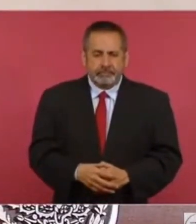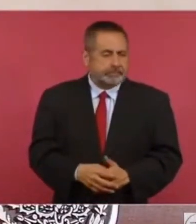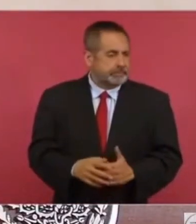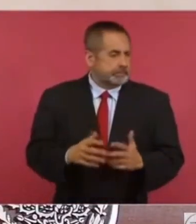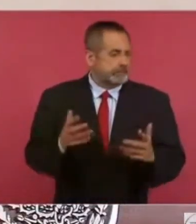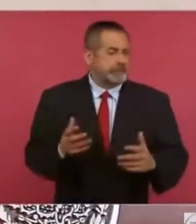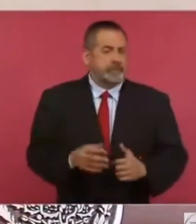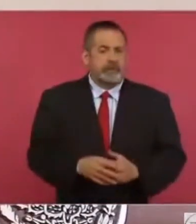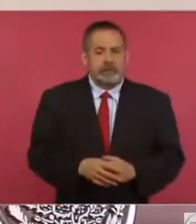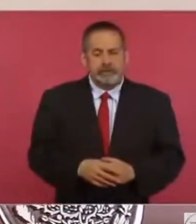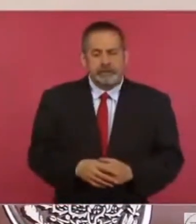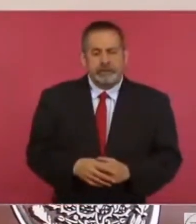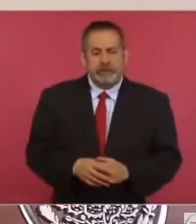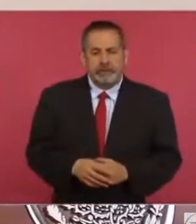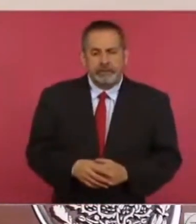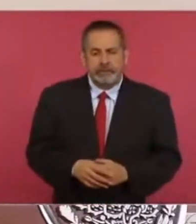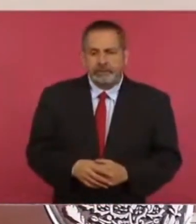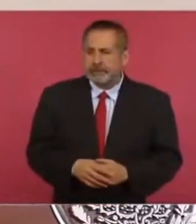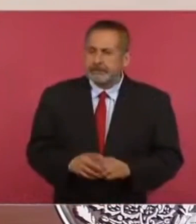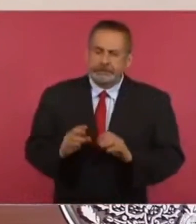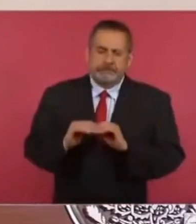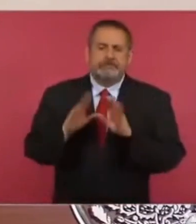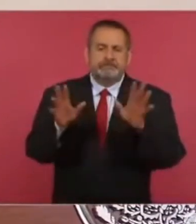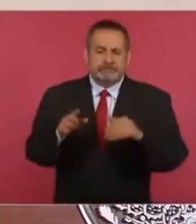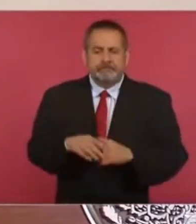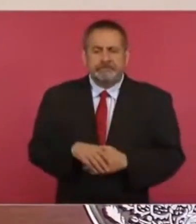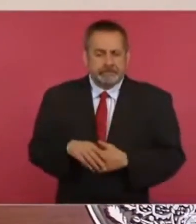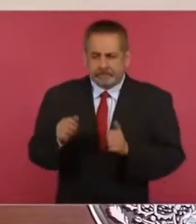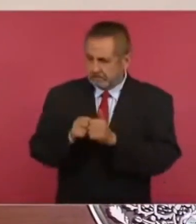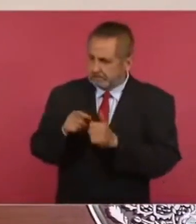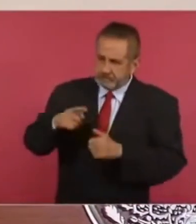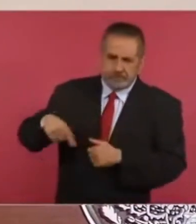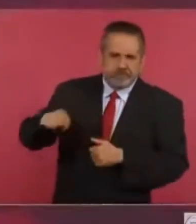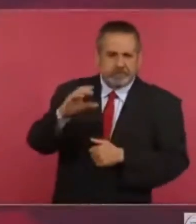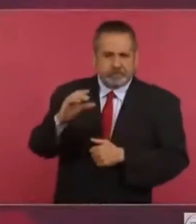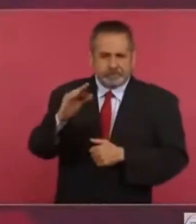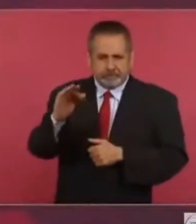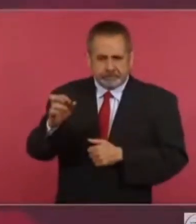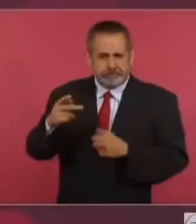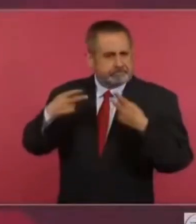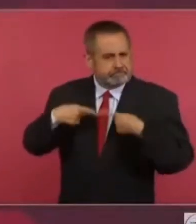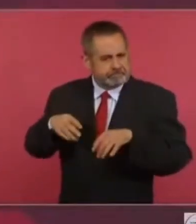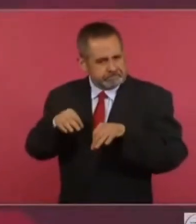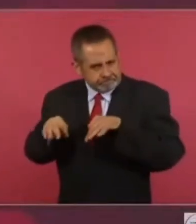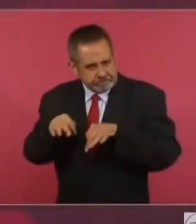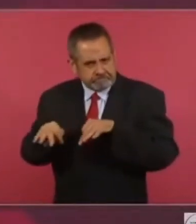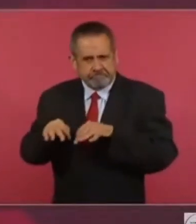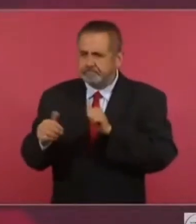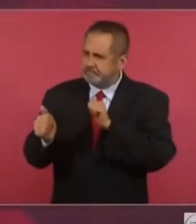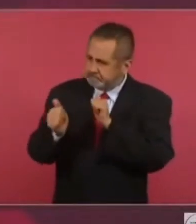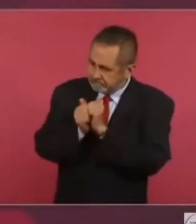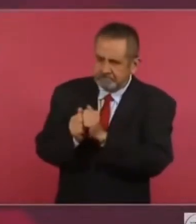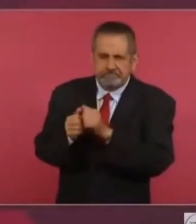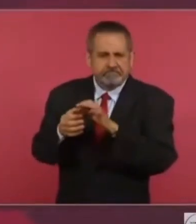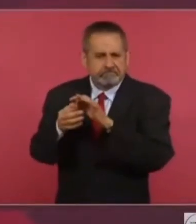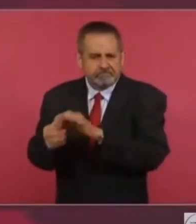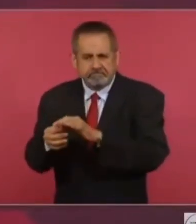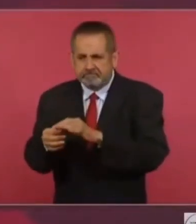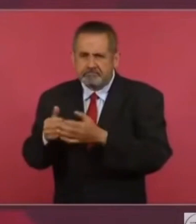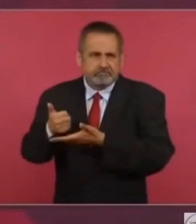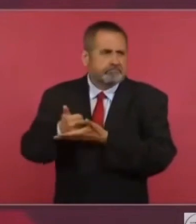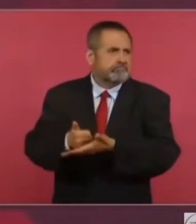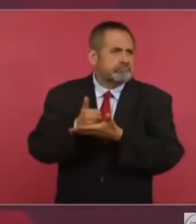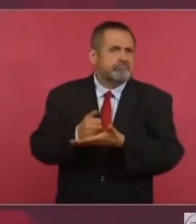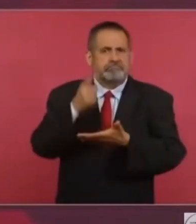Entonces, claro que es con los trabajadores como con los que vamos a seguir sacando adelante